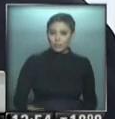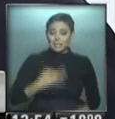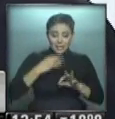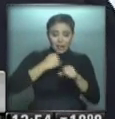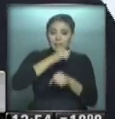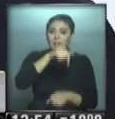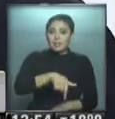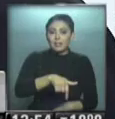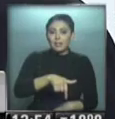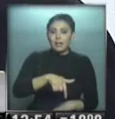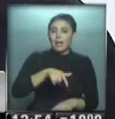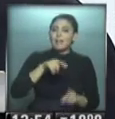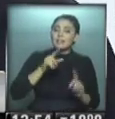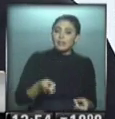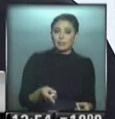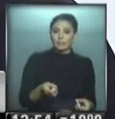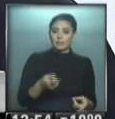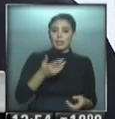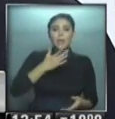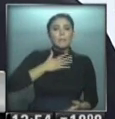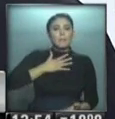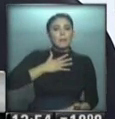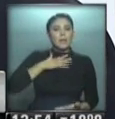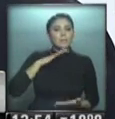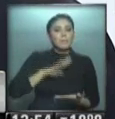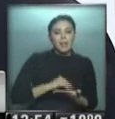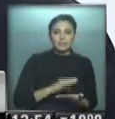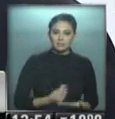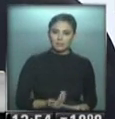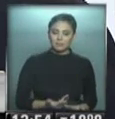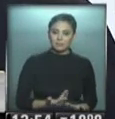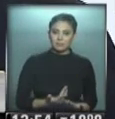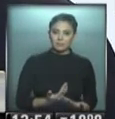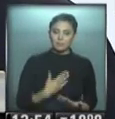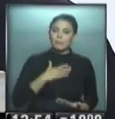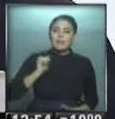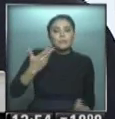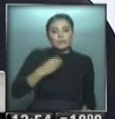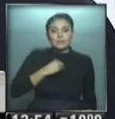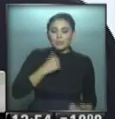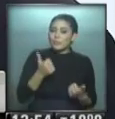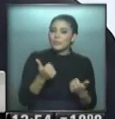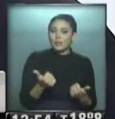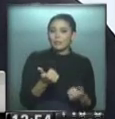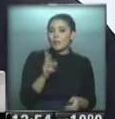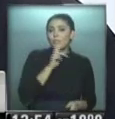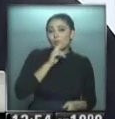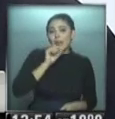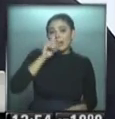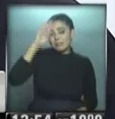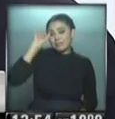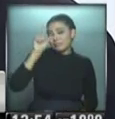aquí es llegar a parte también de mi patria en ese sentido muy bien como una mujer cubana